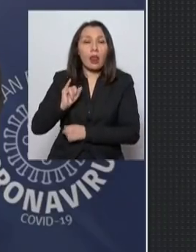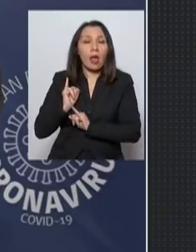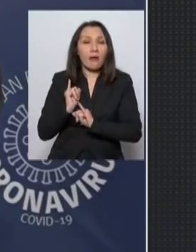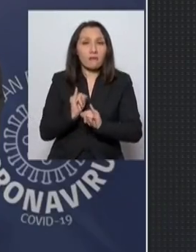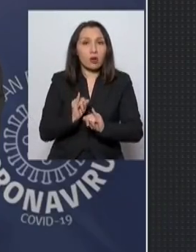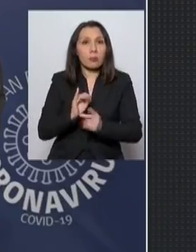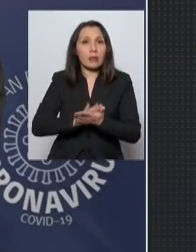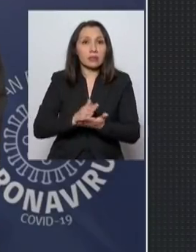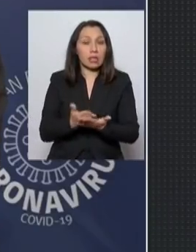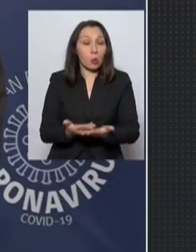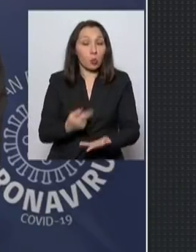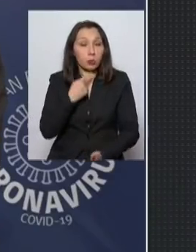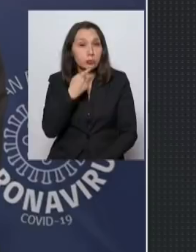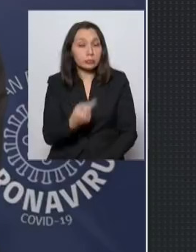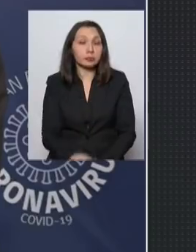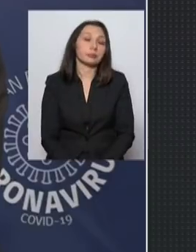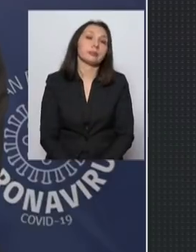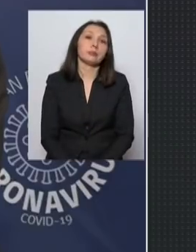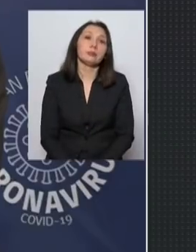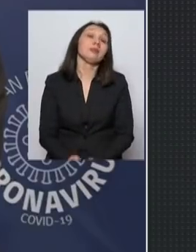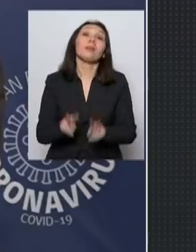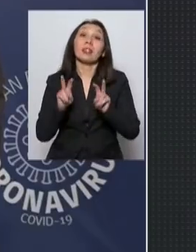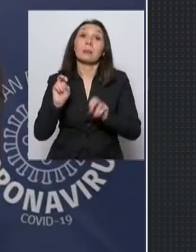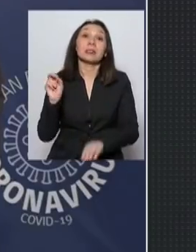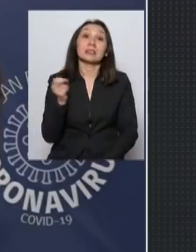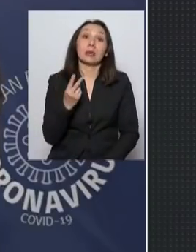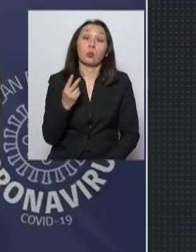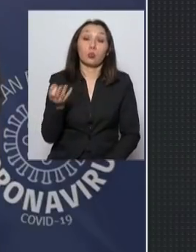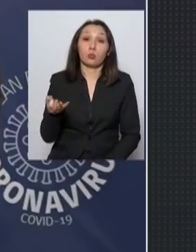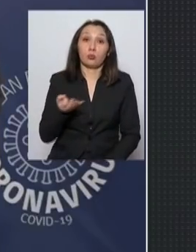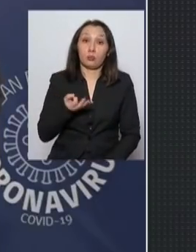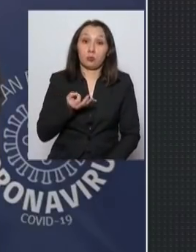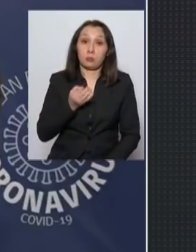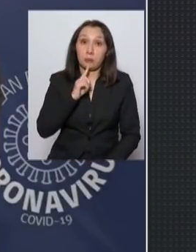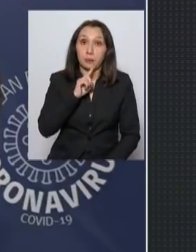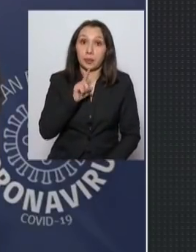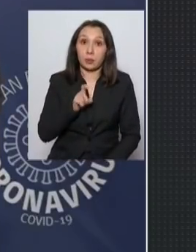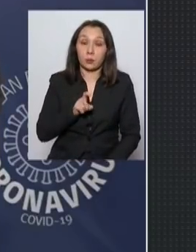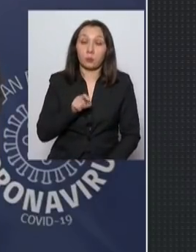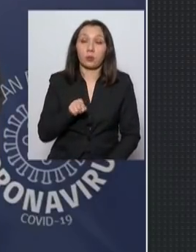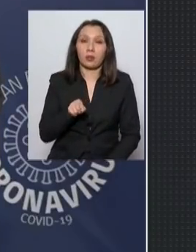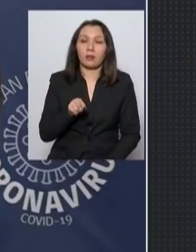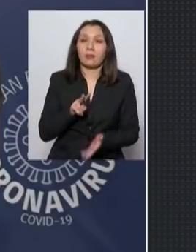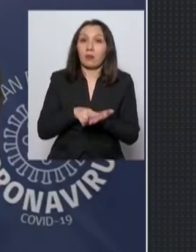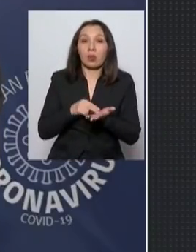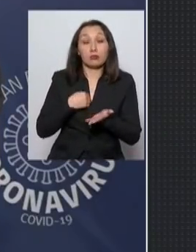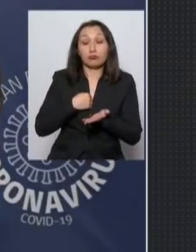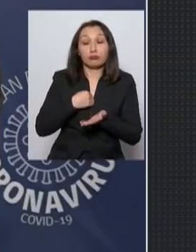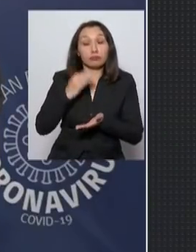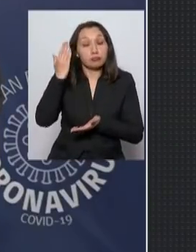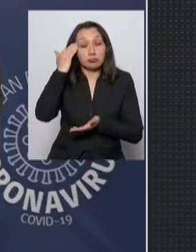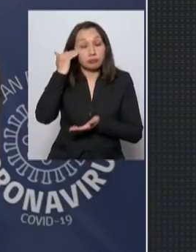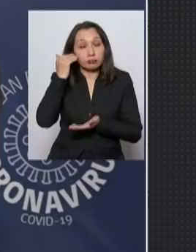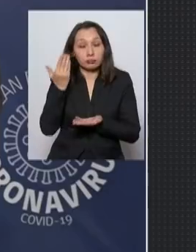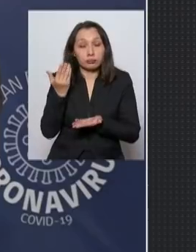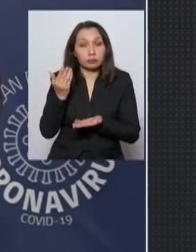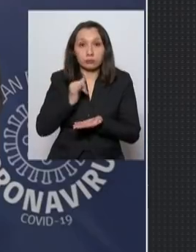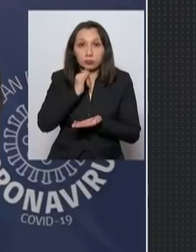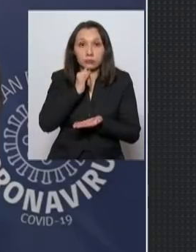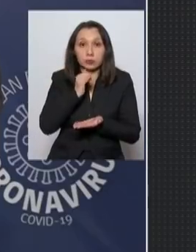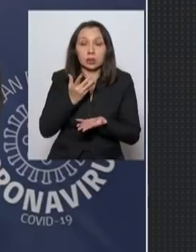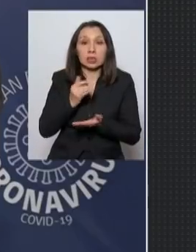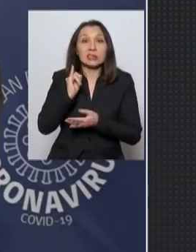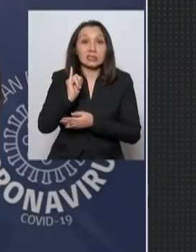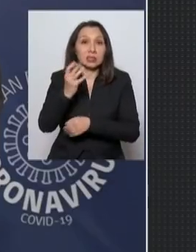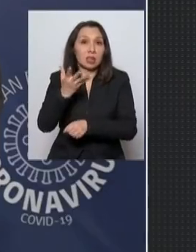información de salud. Respecto al segundo punto que usted me pregunta, en realidad no lo sé. Si hubo